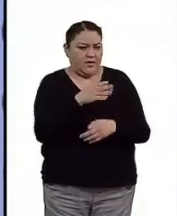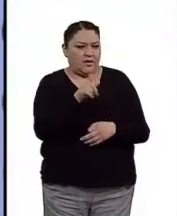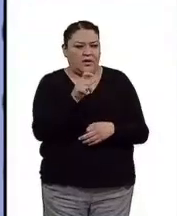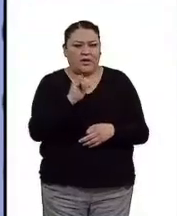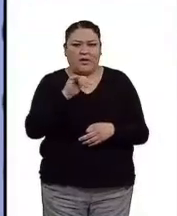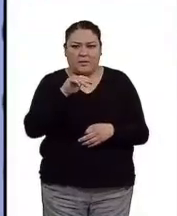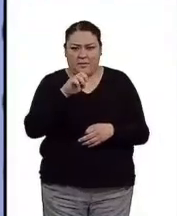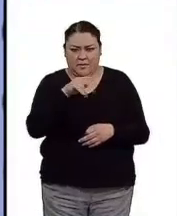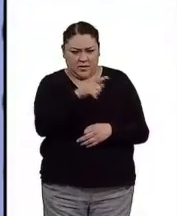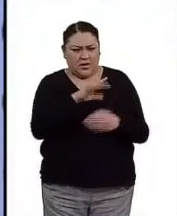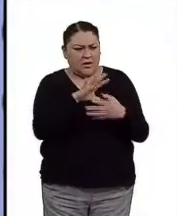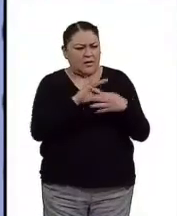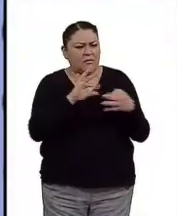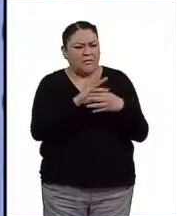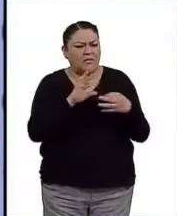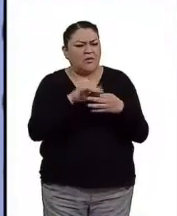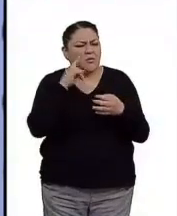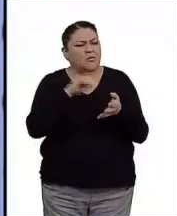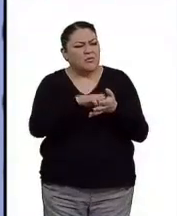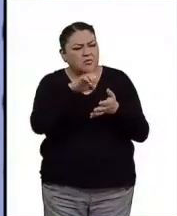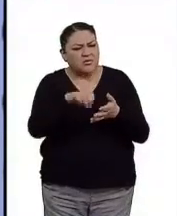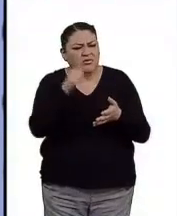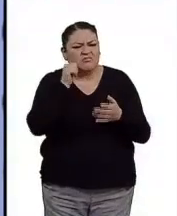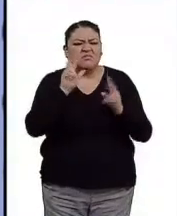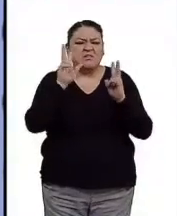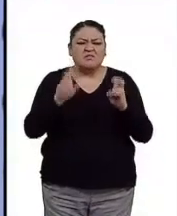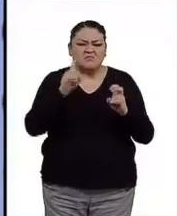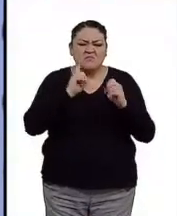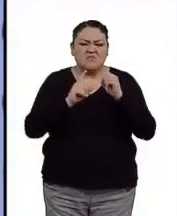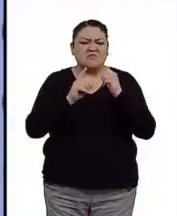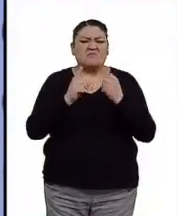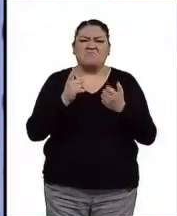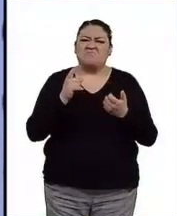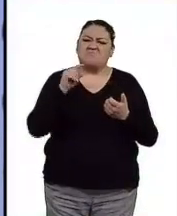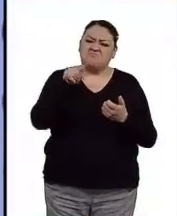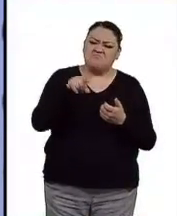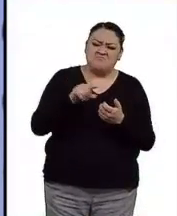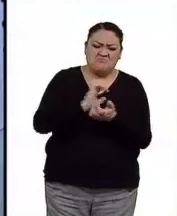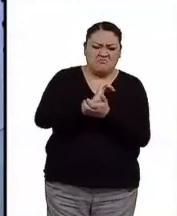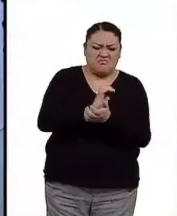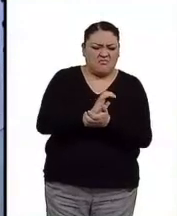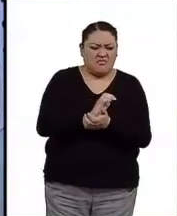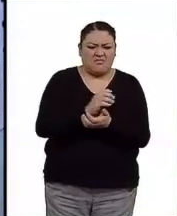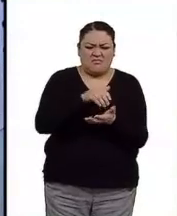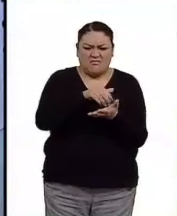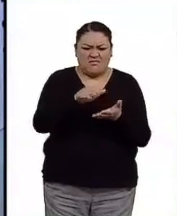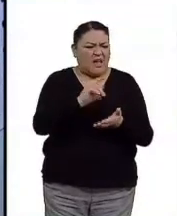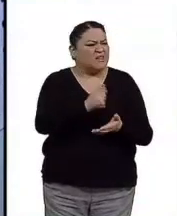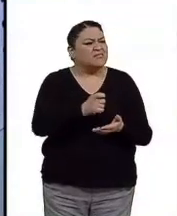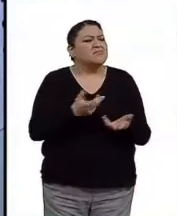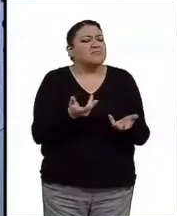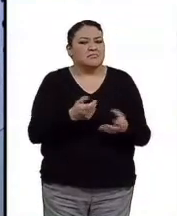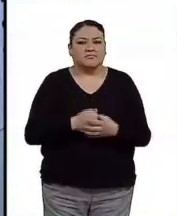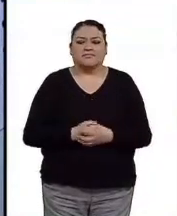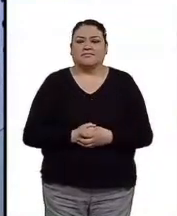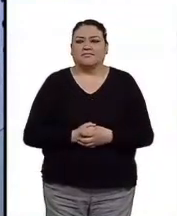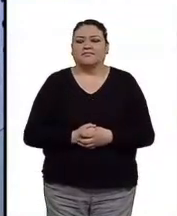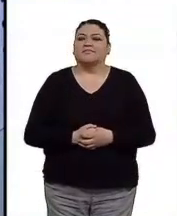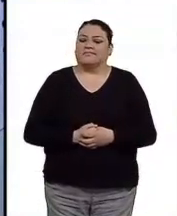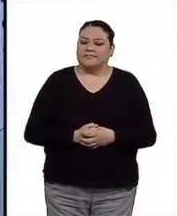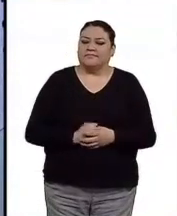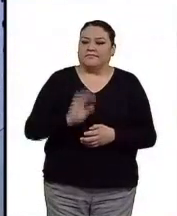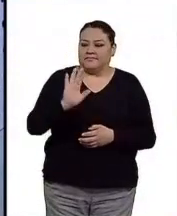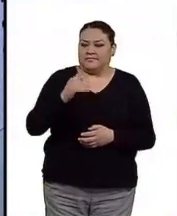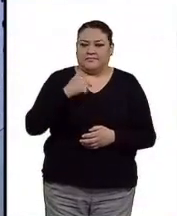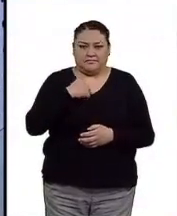de a qué nos referimos cuando hablamos de discriminación por motivos de género. Muchas gracias. Pues bueno, para iniciar de manera